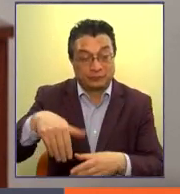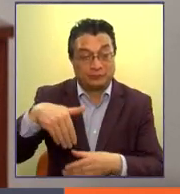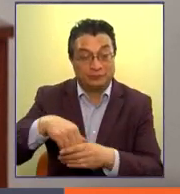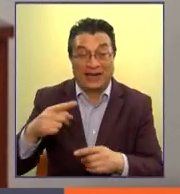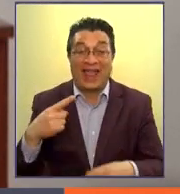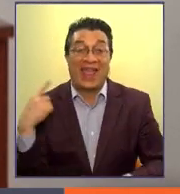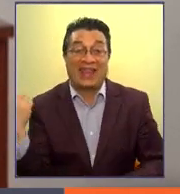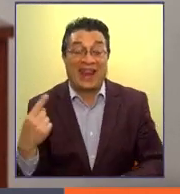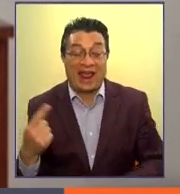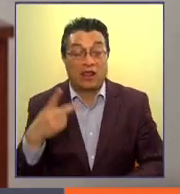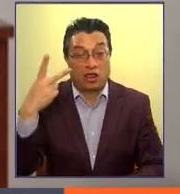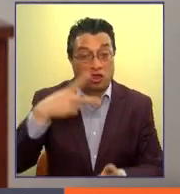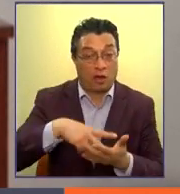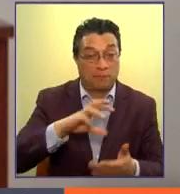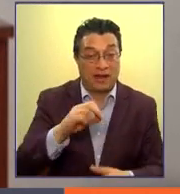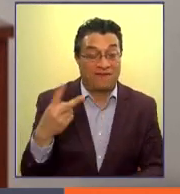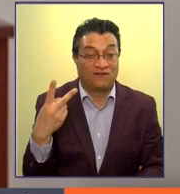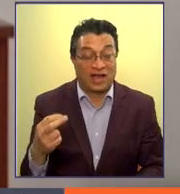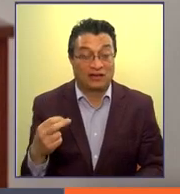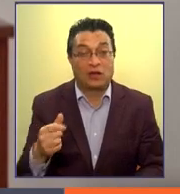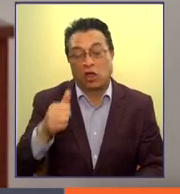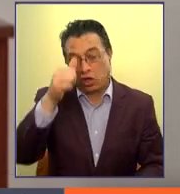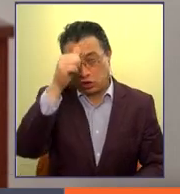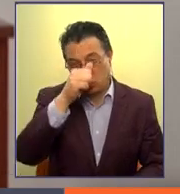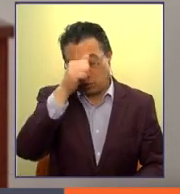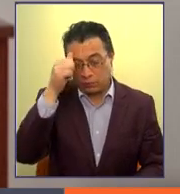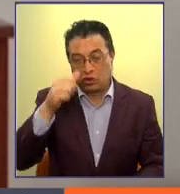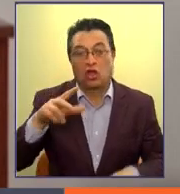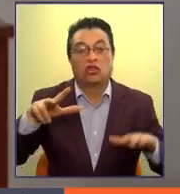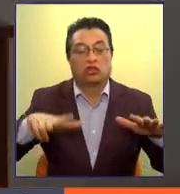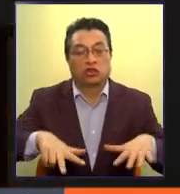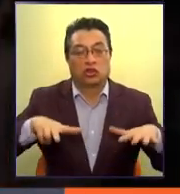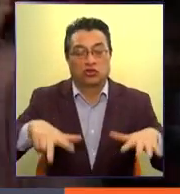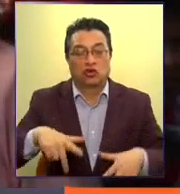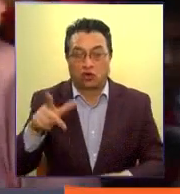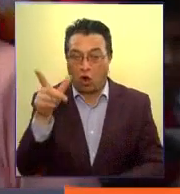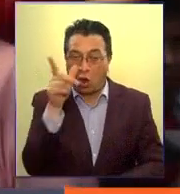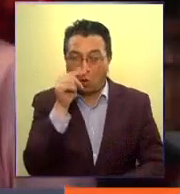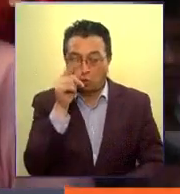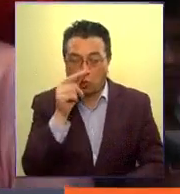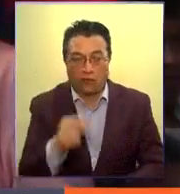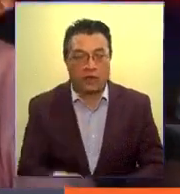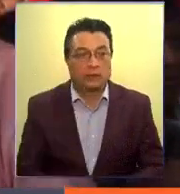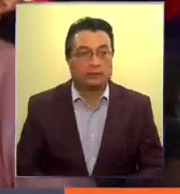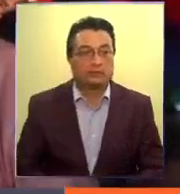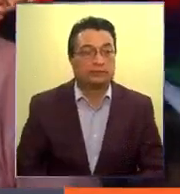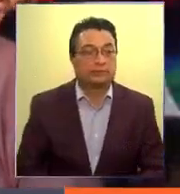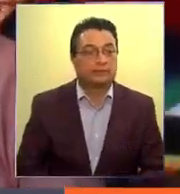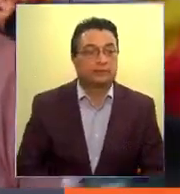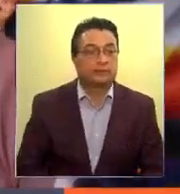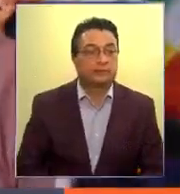general 2020, el domingo 18 de octubre.